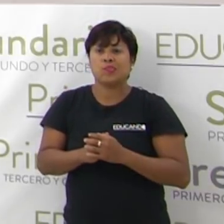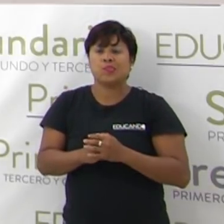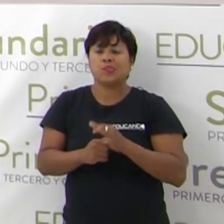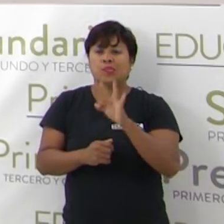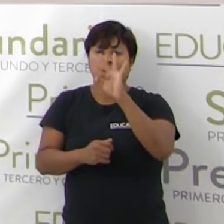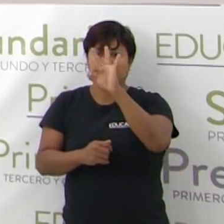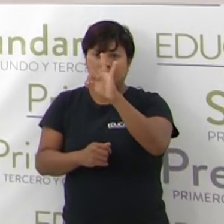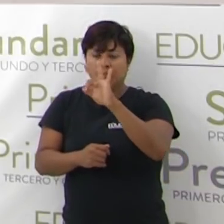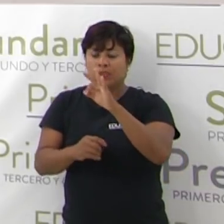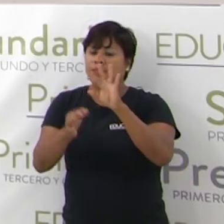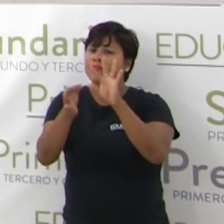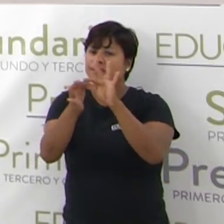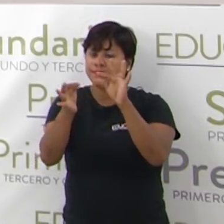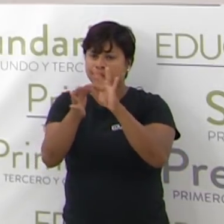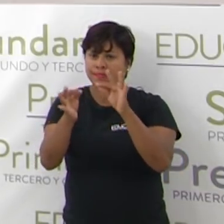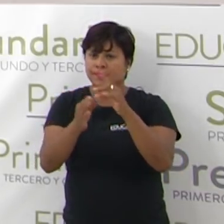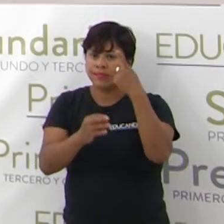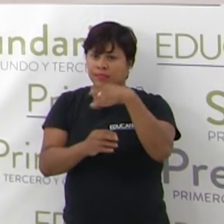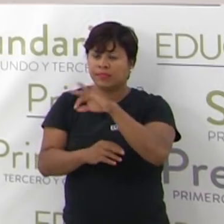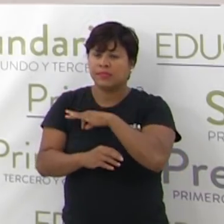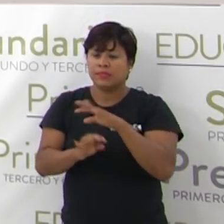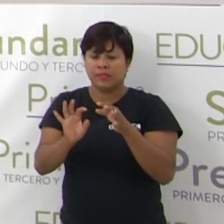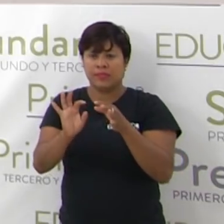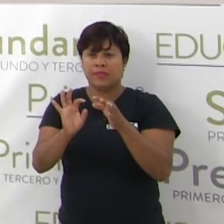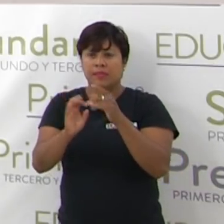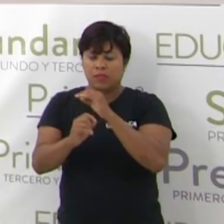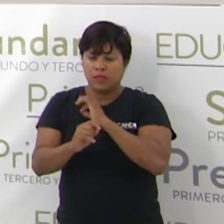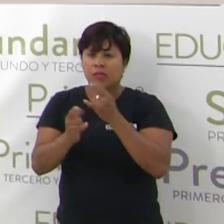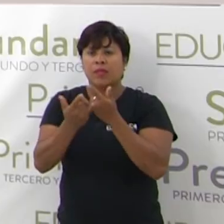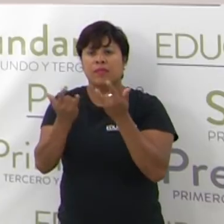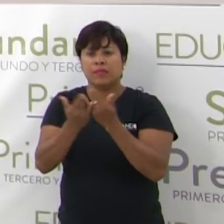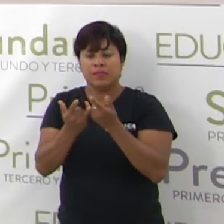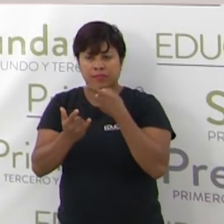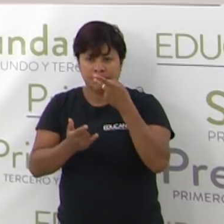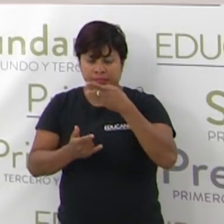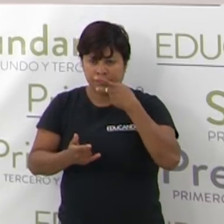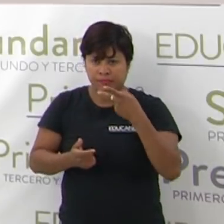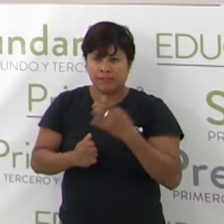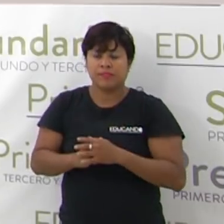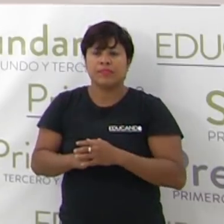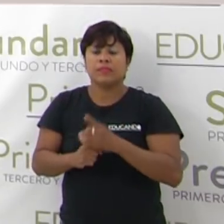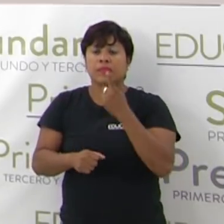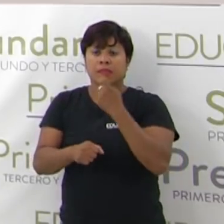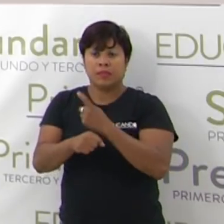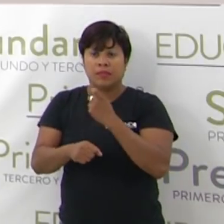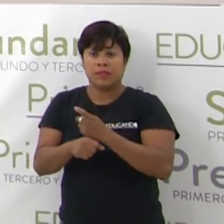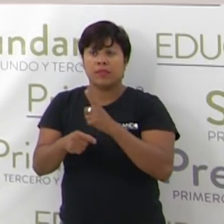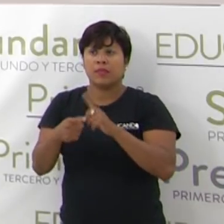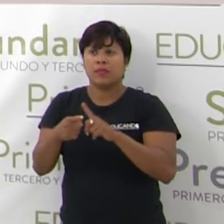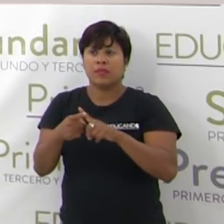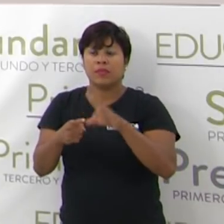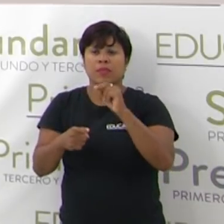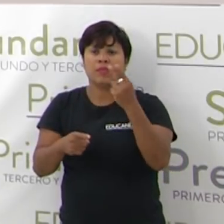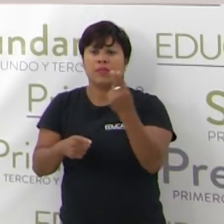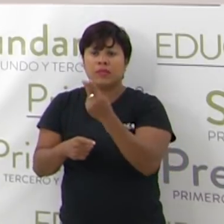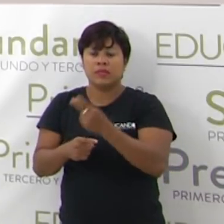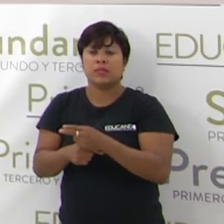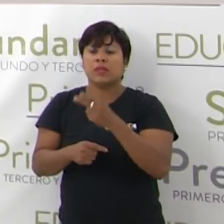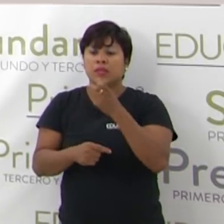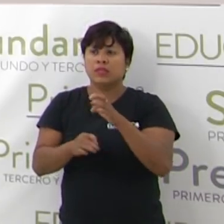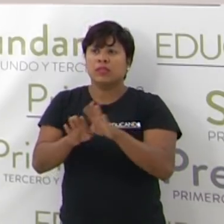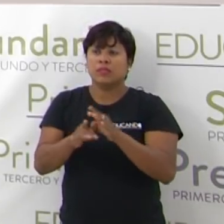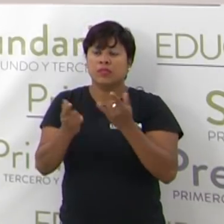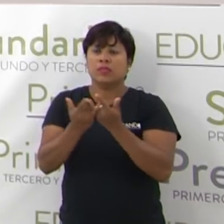tres orientaciones para poder narrar. Lo primero es que no es necesario en una